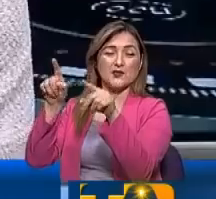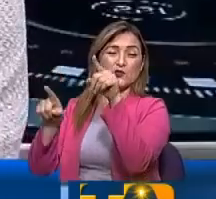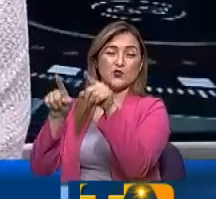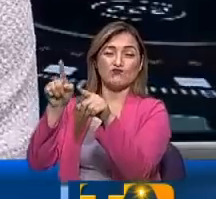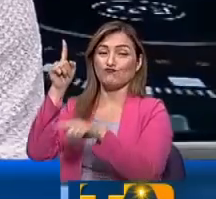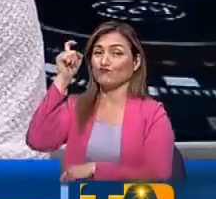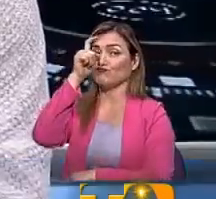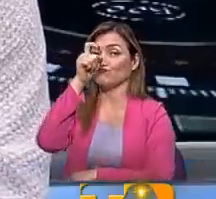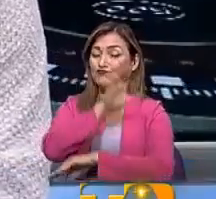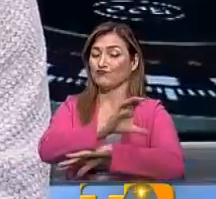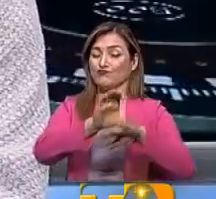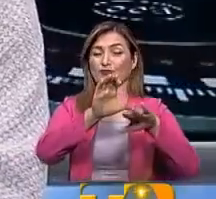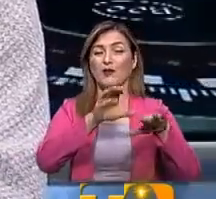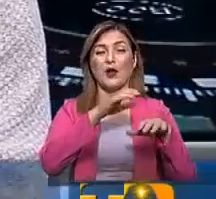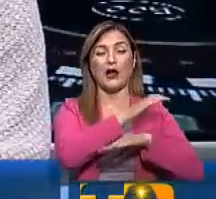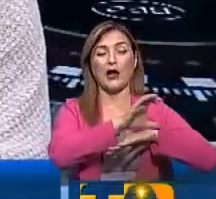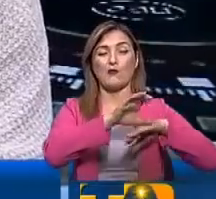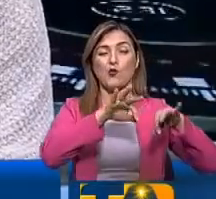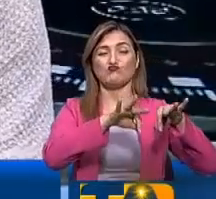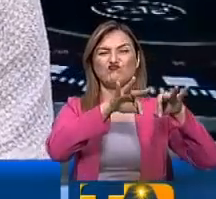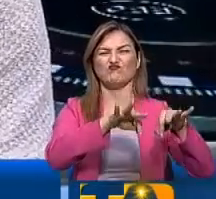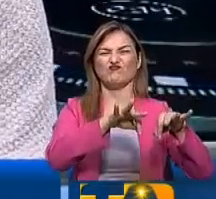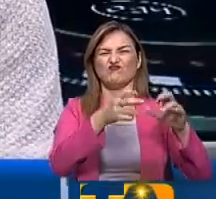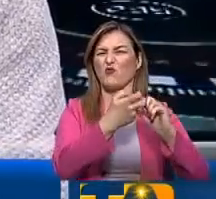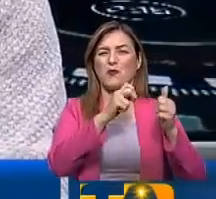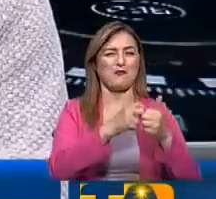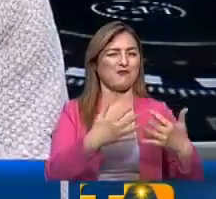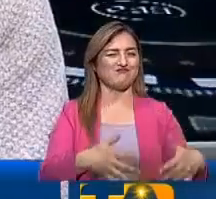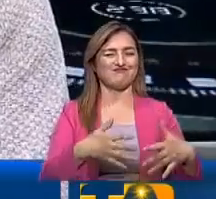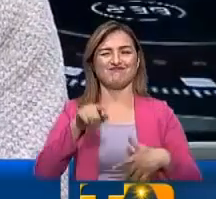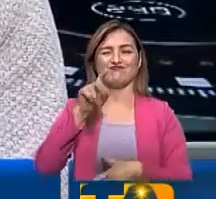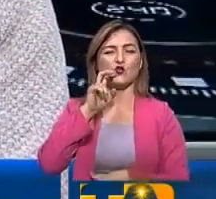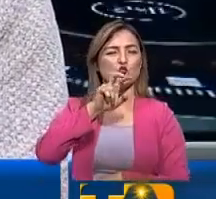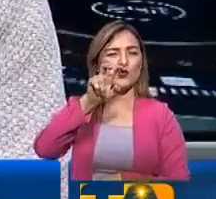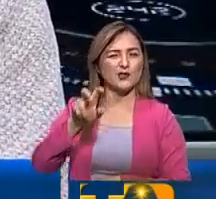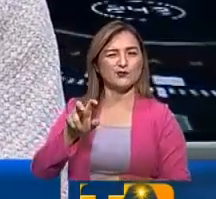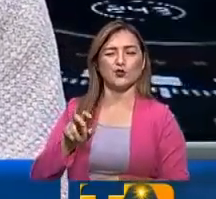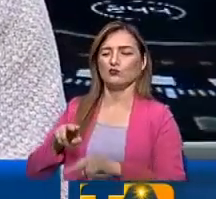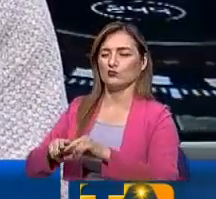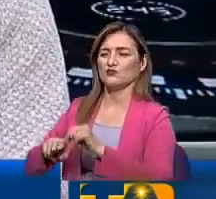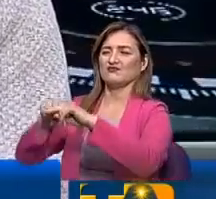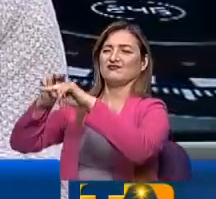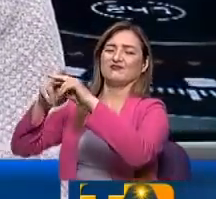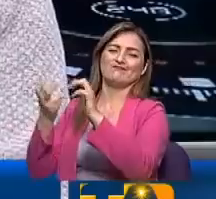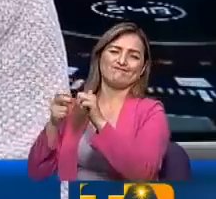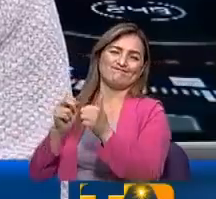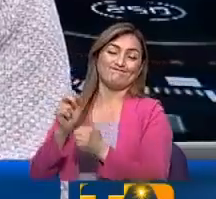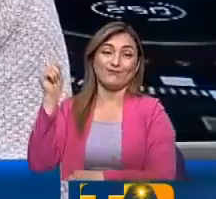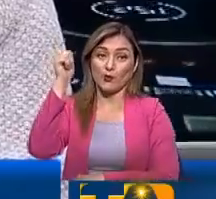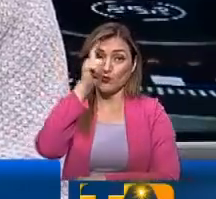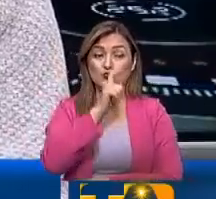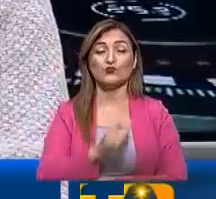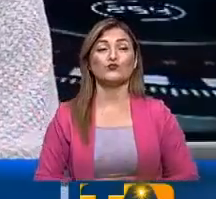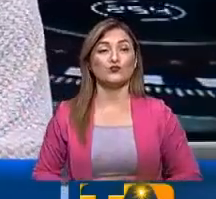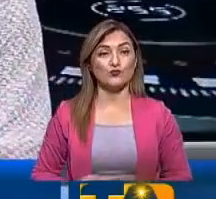sectores? Agricultura, turismo es un sector que nos preocupa de sobremanera. El caso de la construcción también está un poco